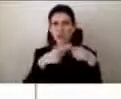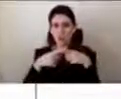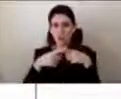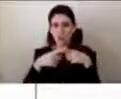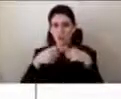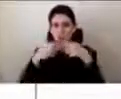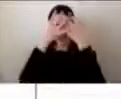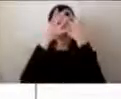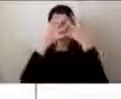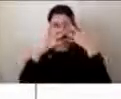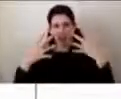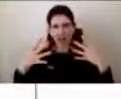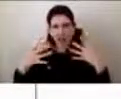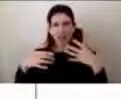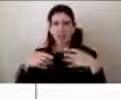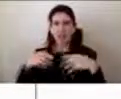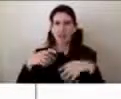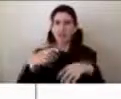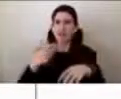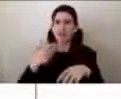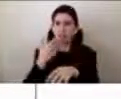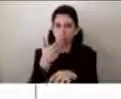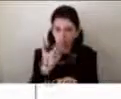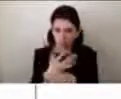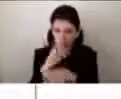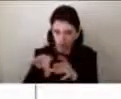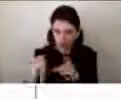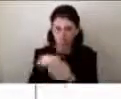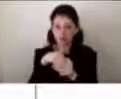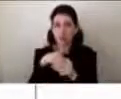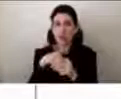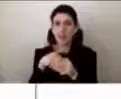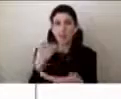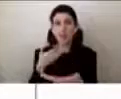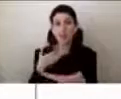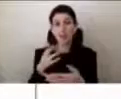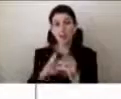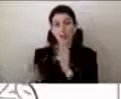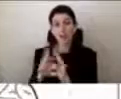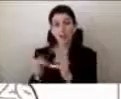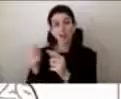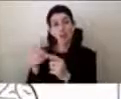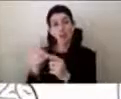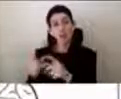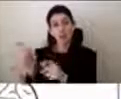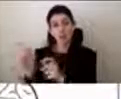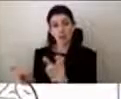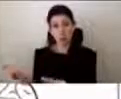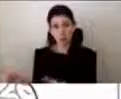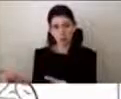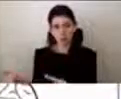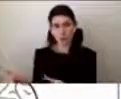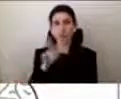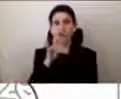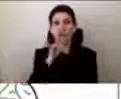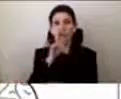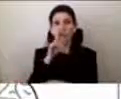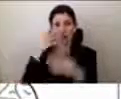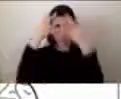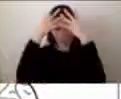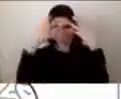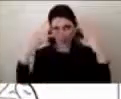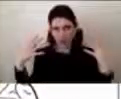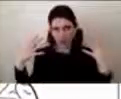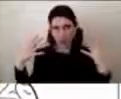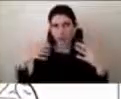involucradas en la interacción con los demás, tanto en las competencias como en las colaboraciones. Tenemos redes prefrontal límbica anterior,